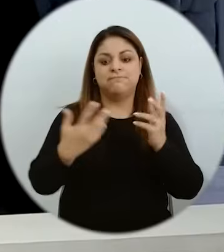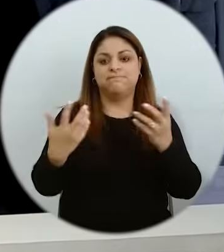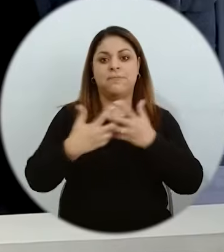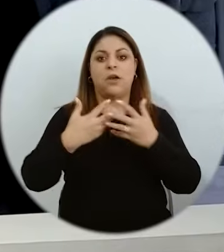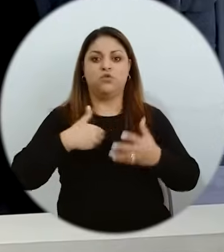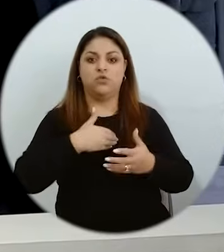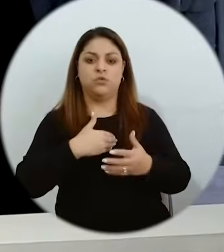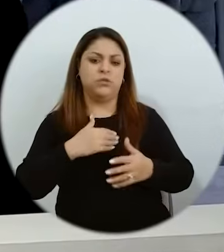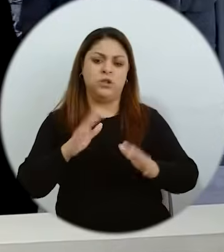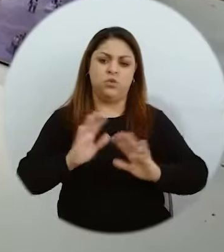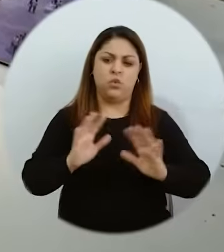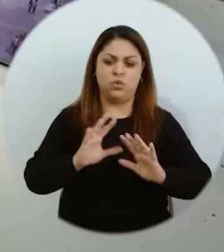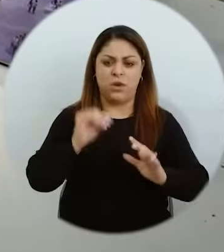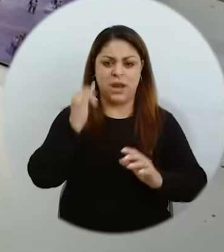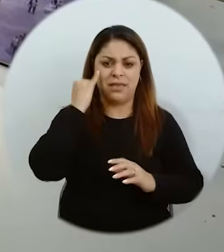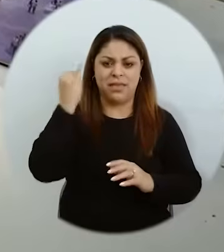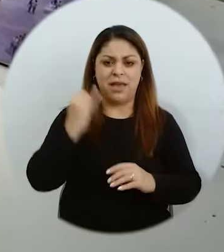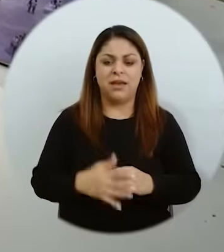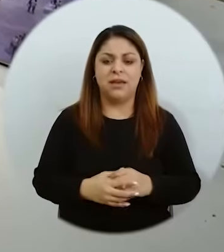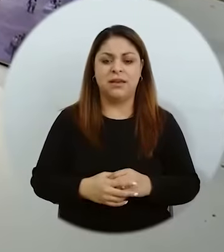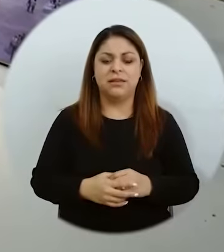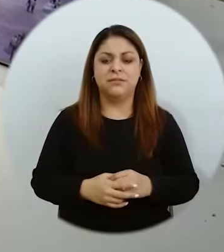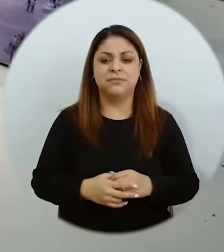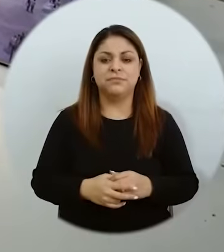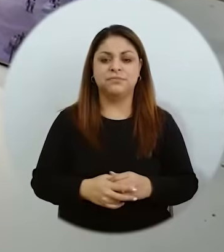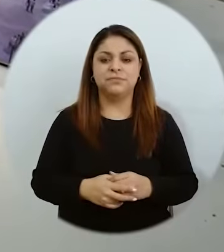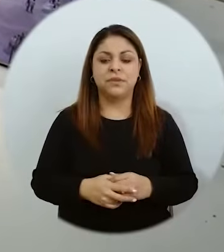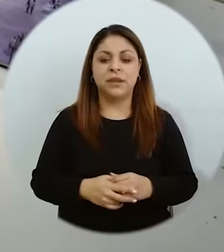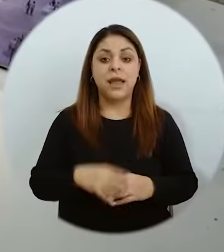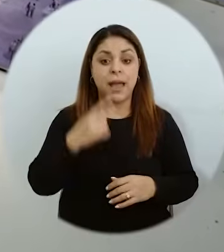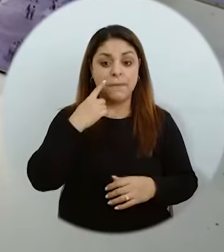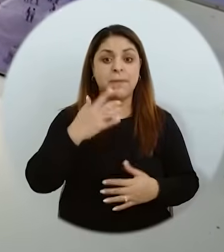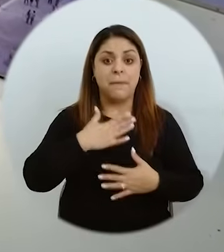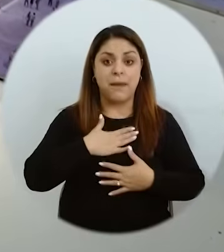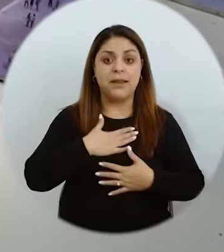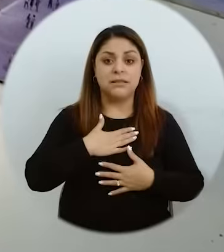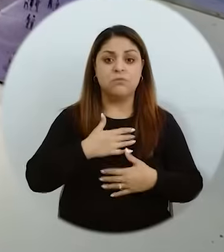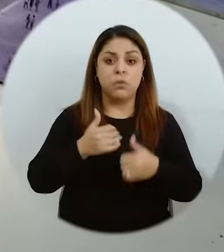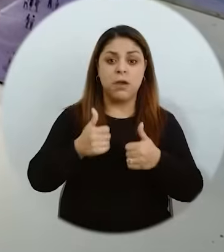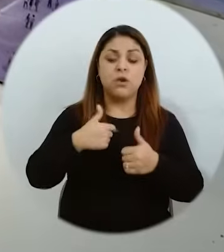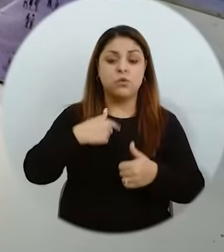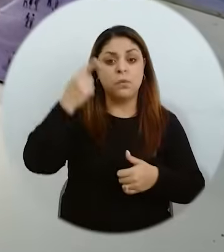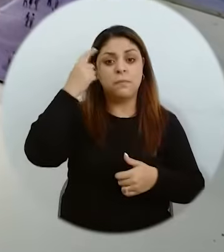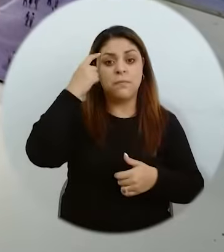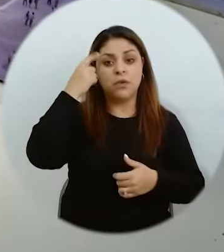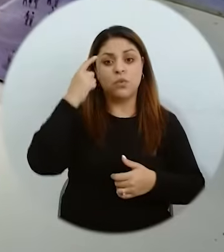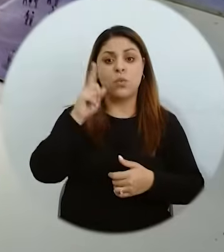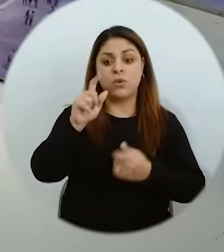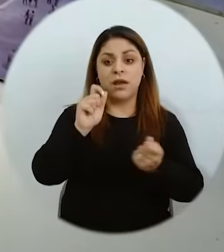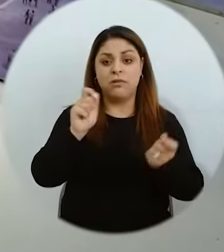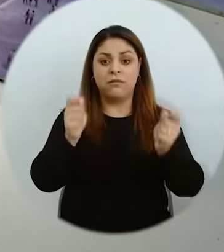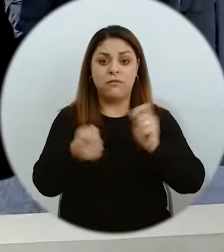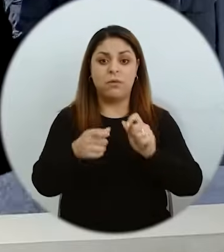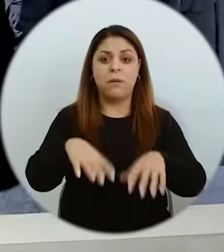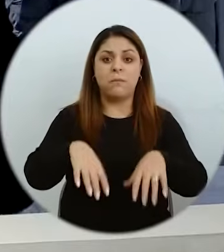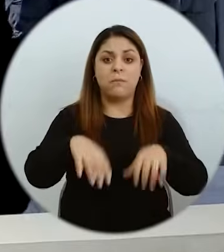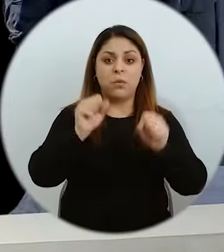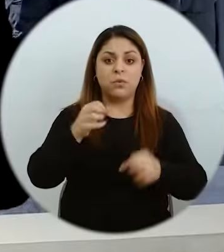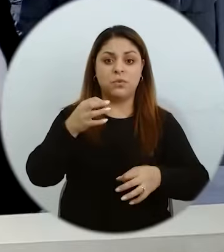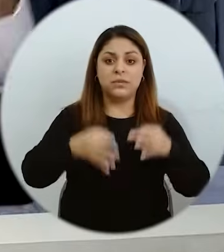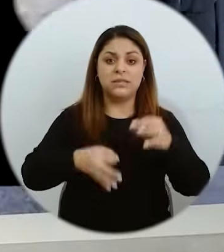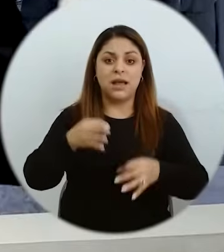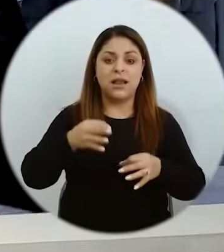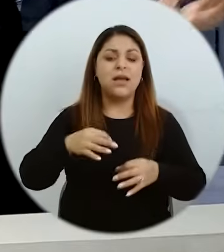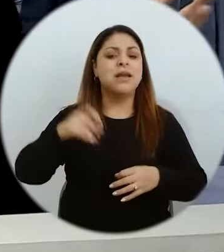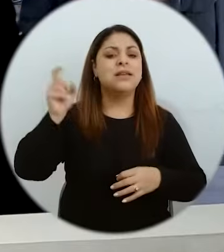a nuestra medida. Sí, esa no es la idea. La idea es señalar esas oportunidades la idea de original mejora. es esa, y me parece muy bien. Es más, soy de la